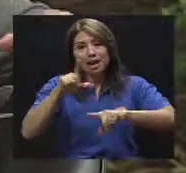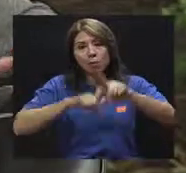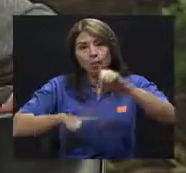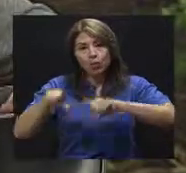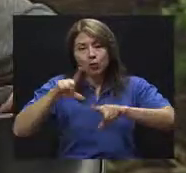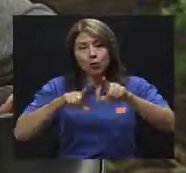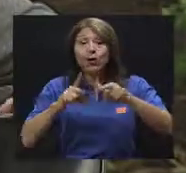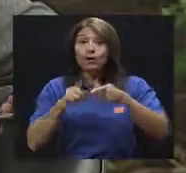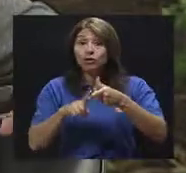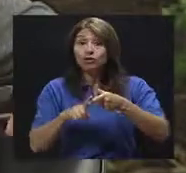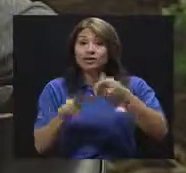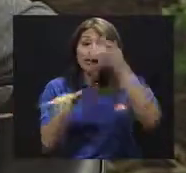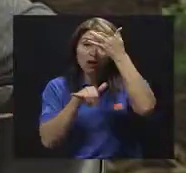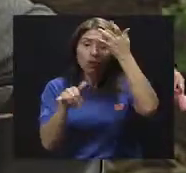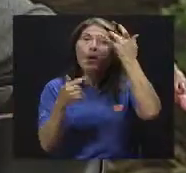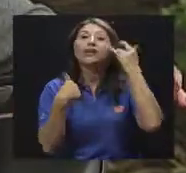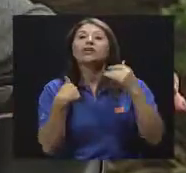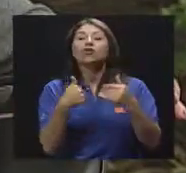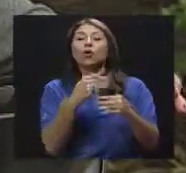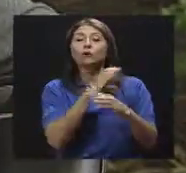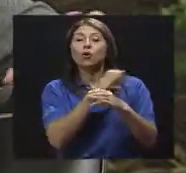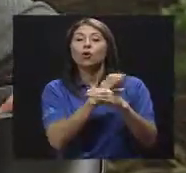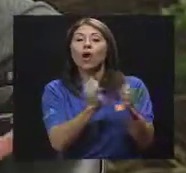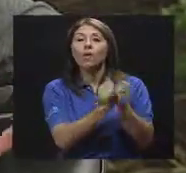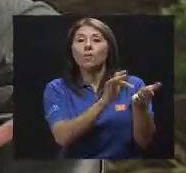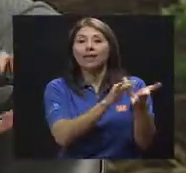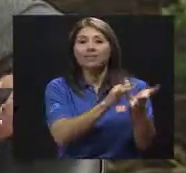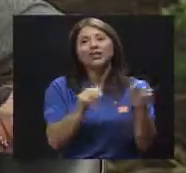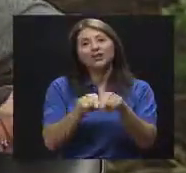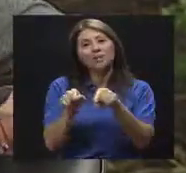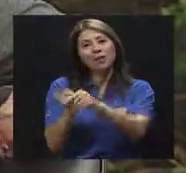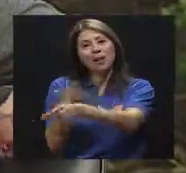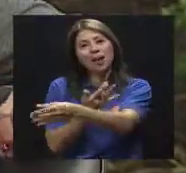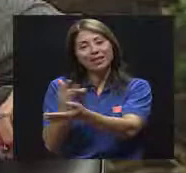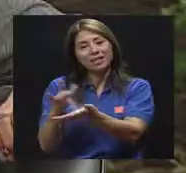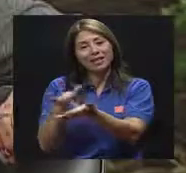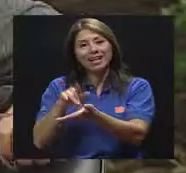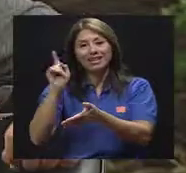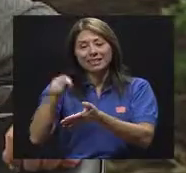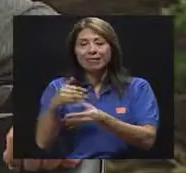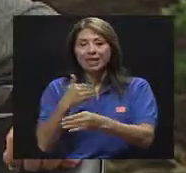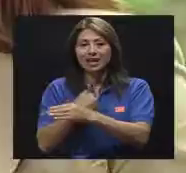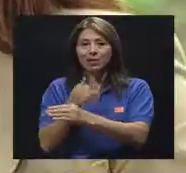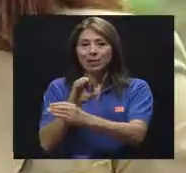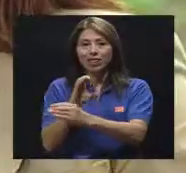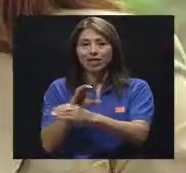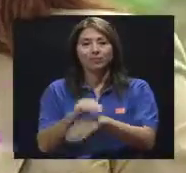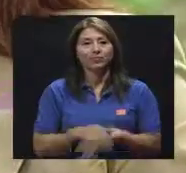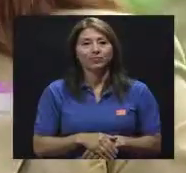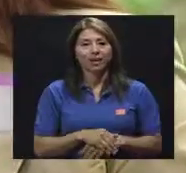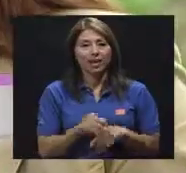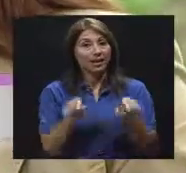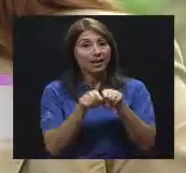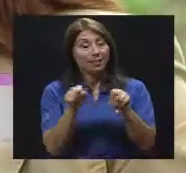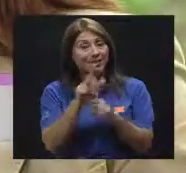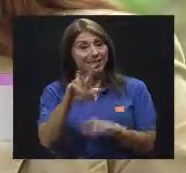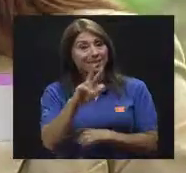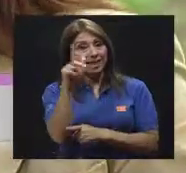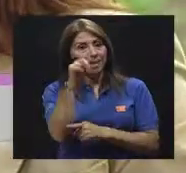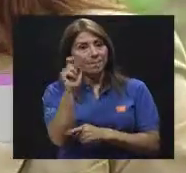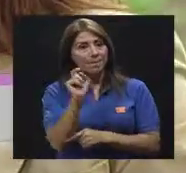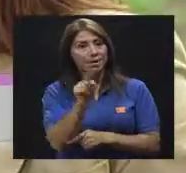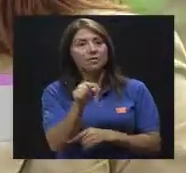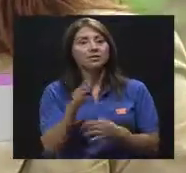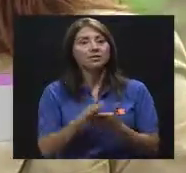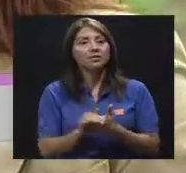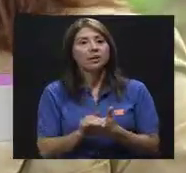Entonces, al igual que tengo cuidado con los medicamentos, con las plantas medicinales los debo tener también. Y también la tercera pregunta, que era muy a propósito de